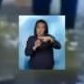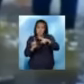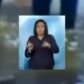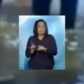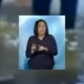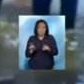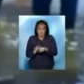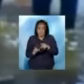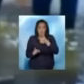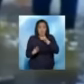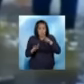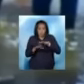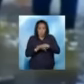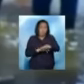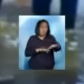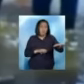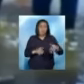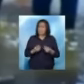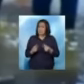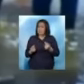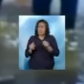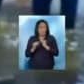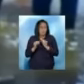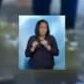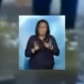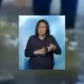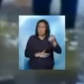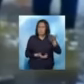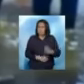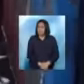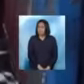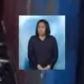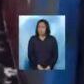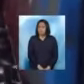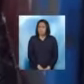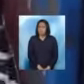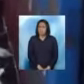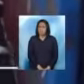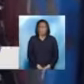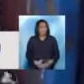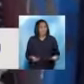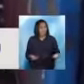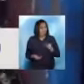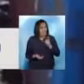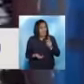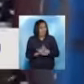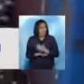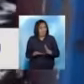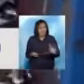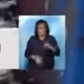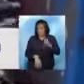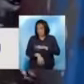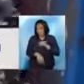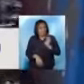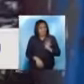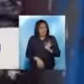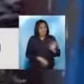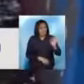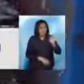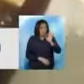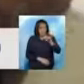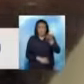completamente inundados. Ellos piden una pronta solución a las autoridades. Ni el agua, ni los mosquitos, y tampoco el